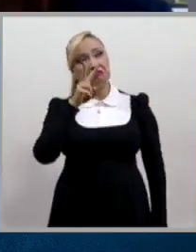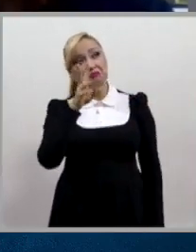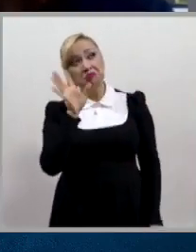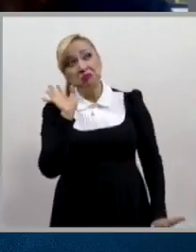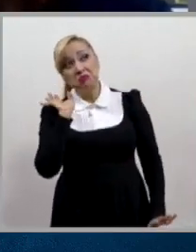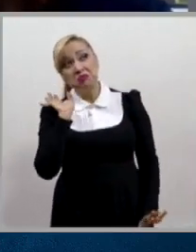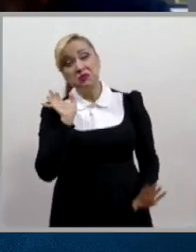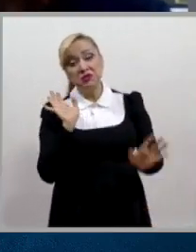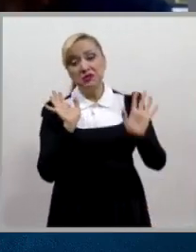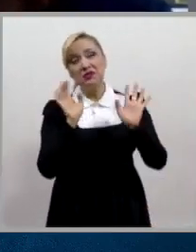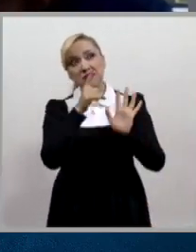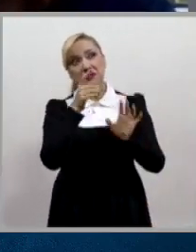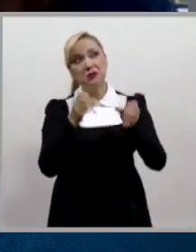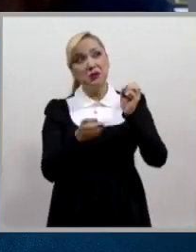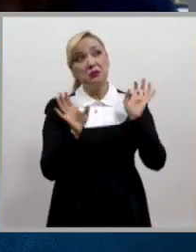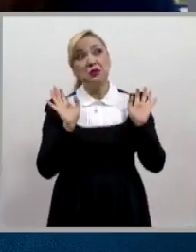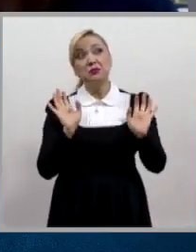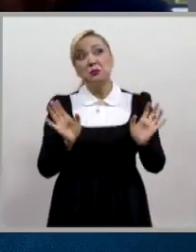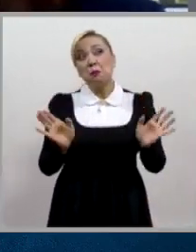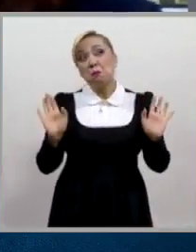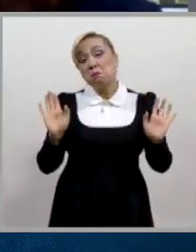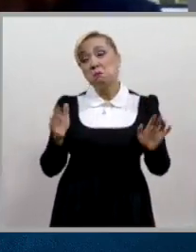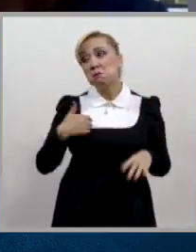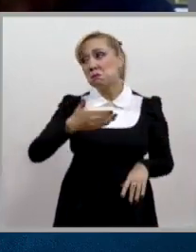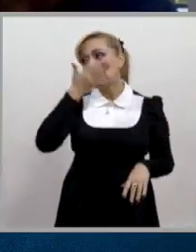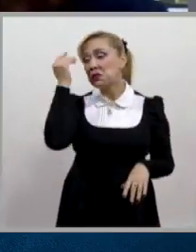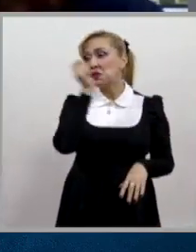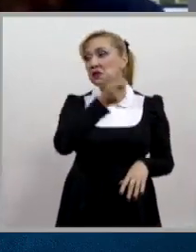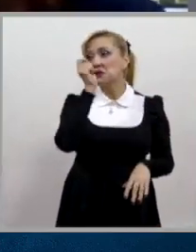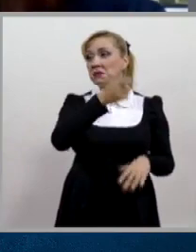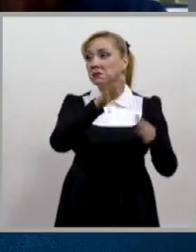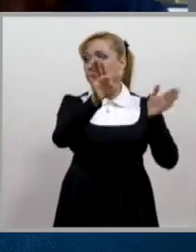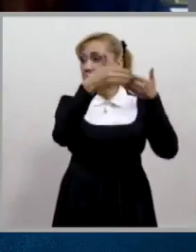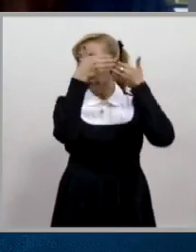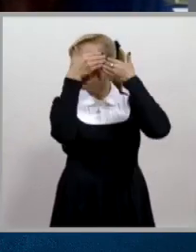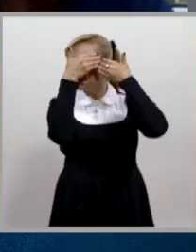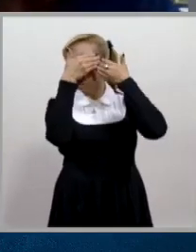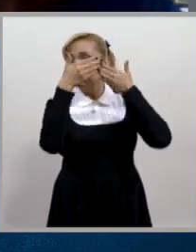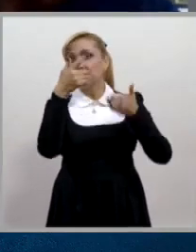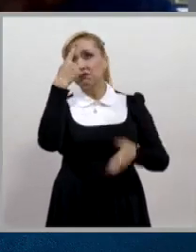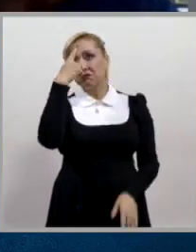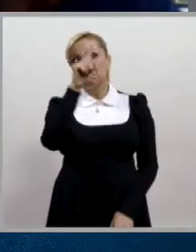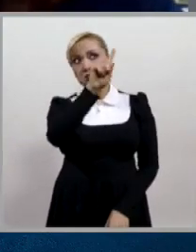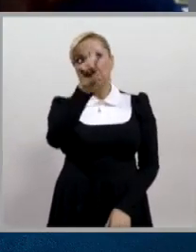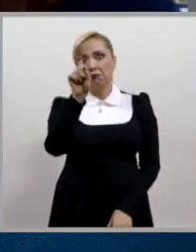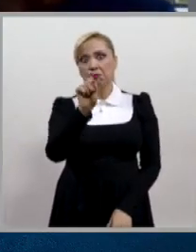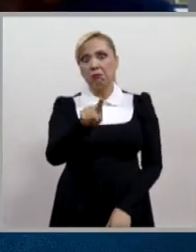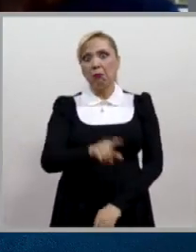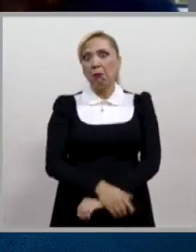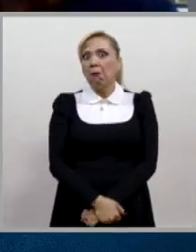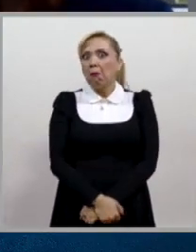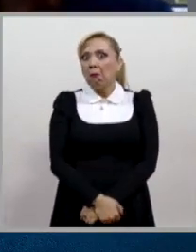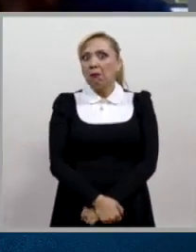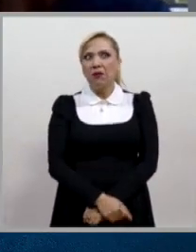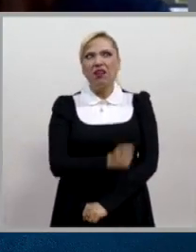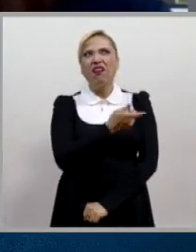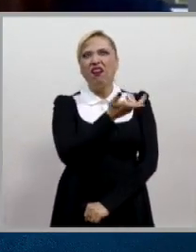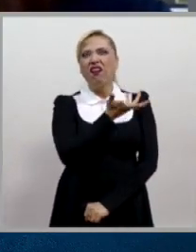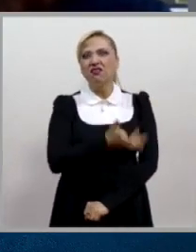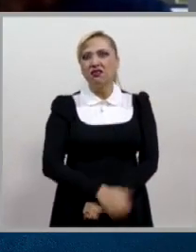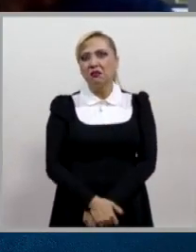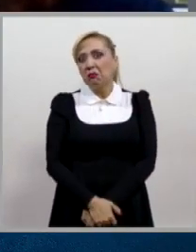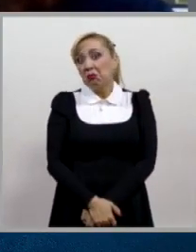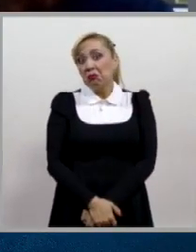estaba allá, pero no era, digamos, ni se preguntaba la ciudadanía qué es lo que estaban haciendo o no